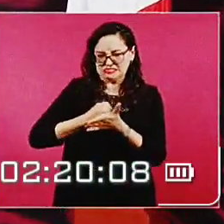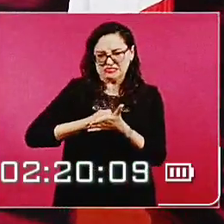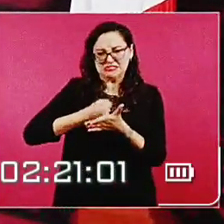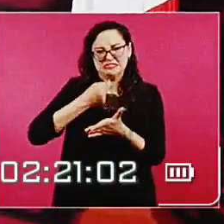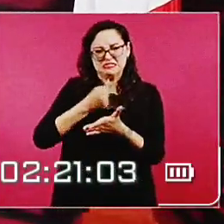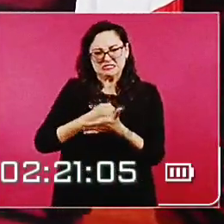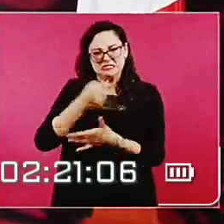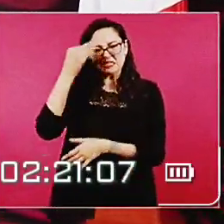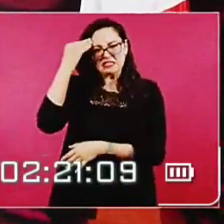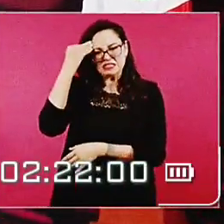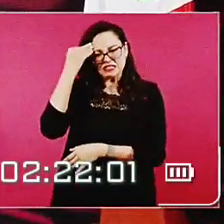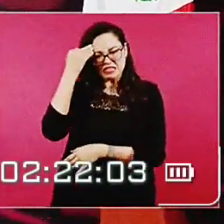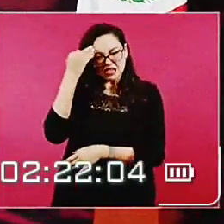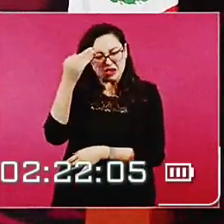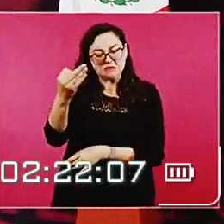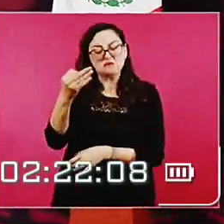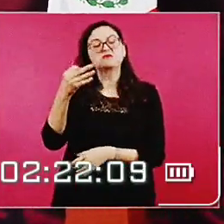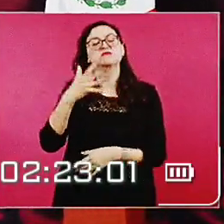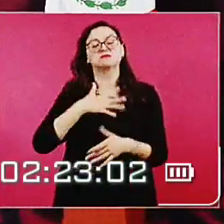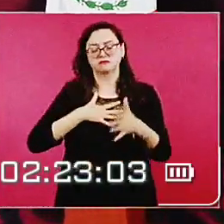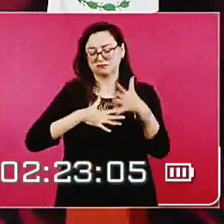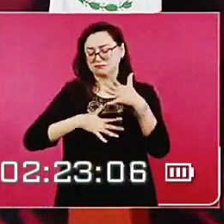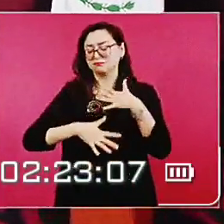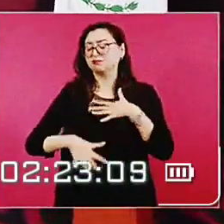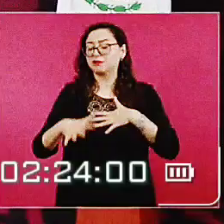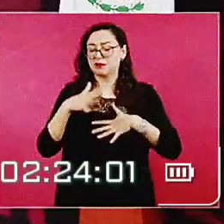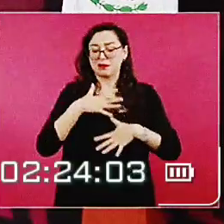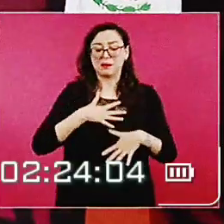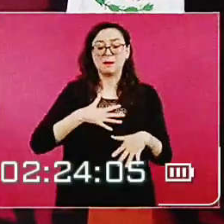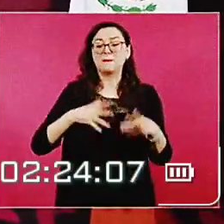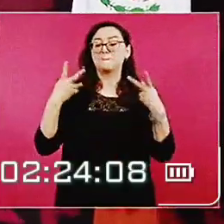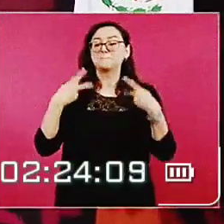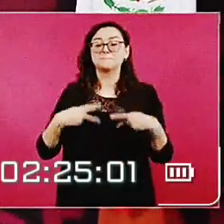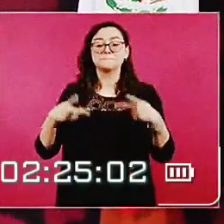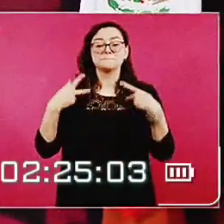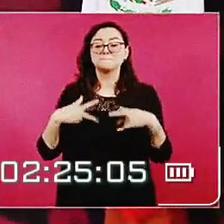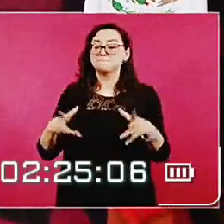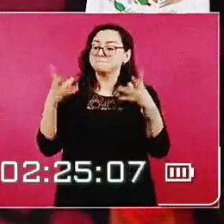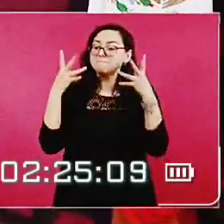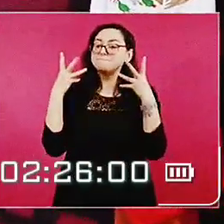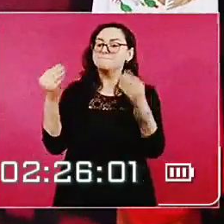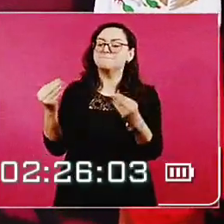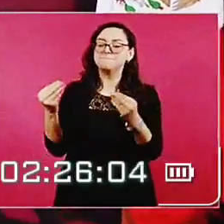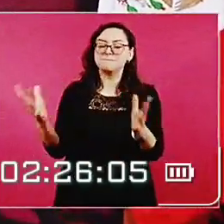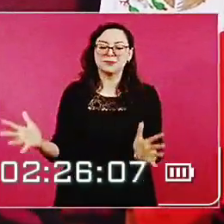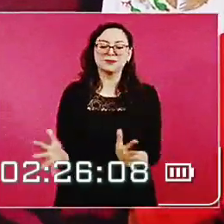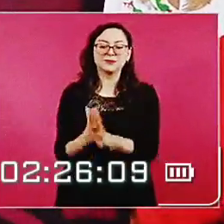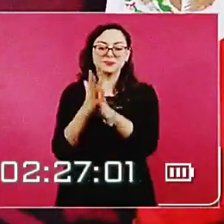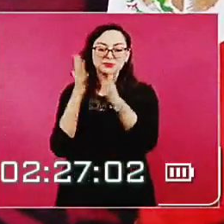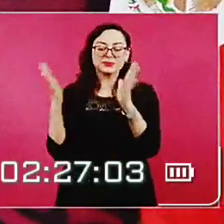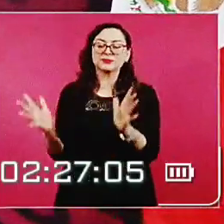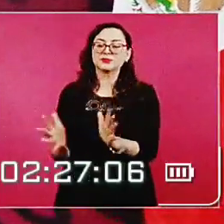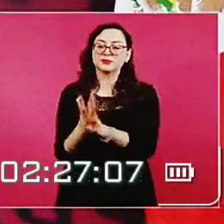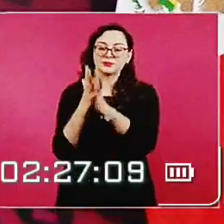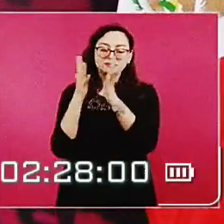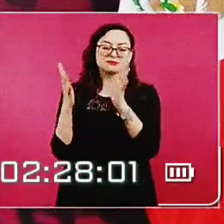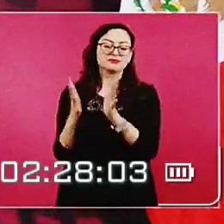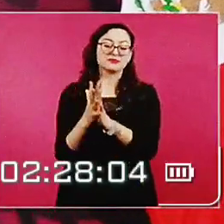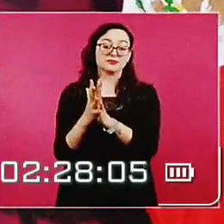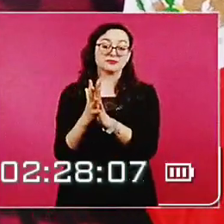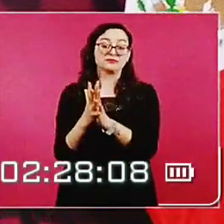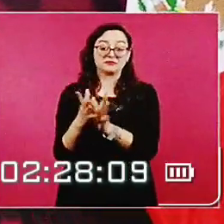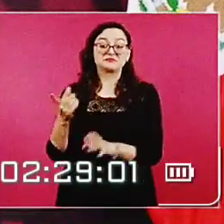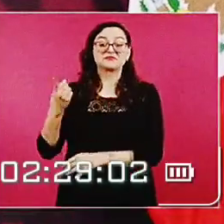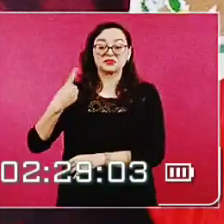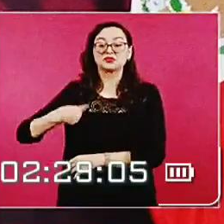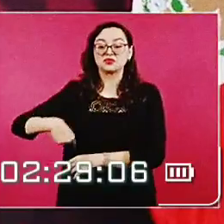cuales participan muchos que son, como ha sucedido en nuestro movimiento,